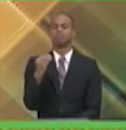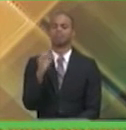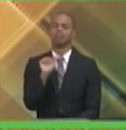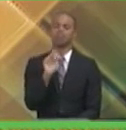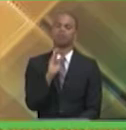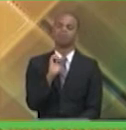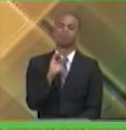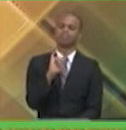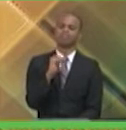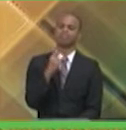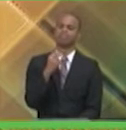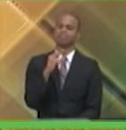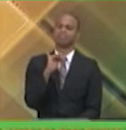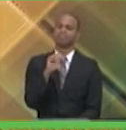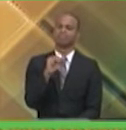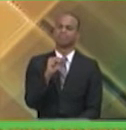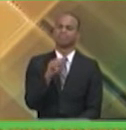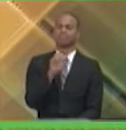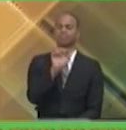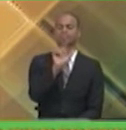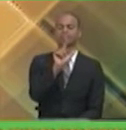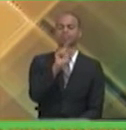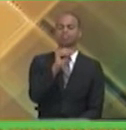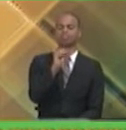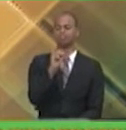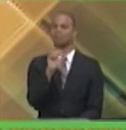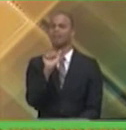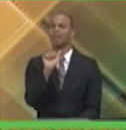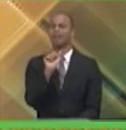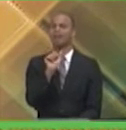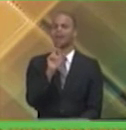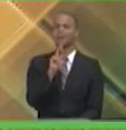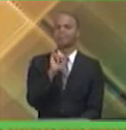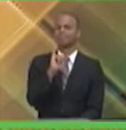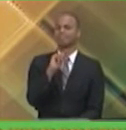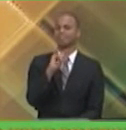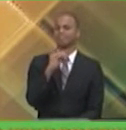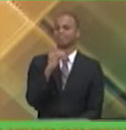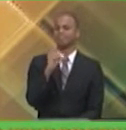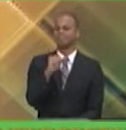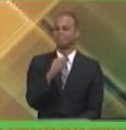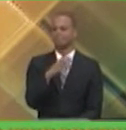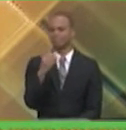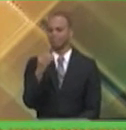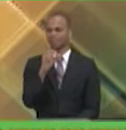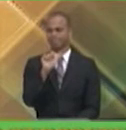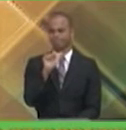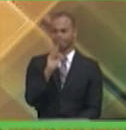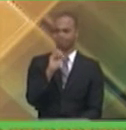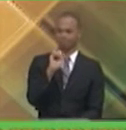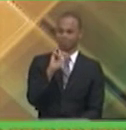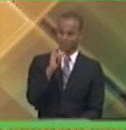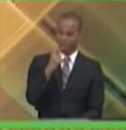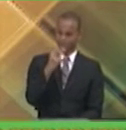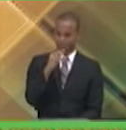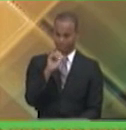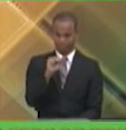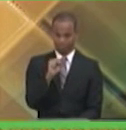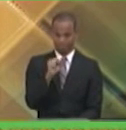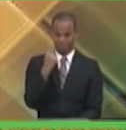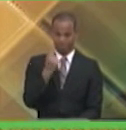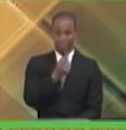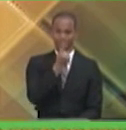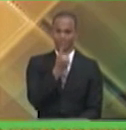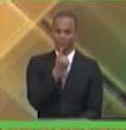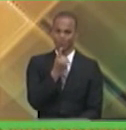una trabajamos los Areitos y los Aborígenes, en vez de una trabajamos con dos. Creamos